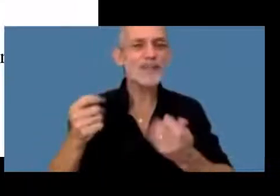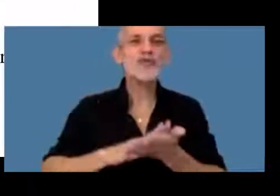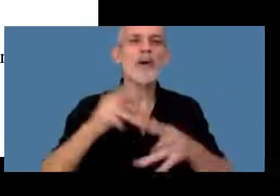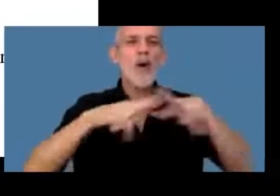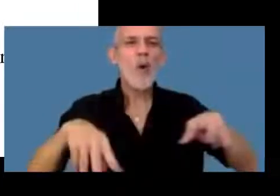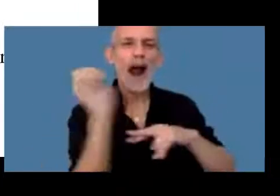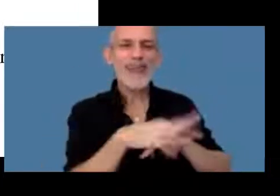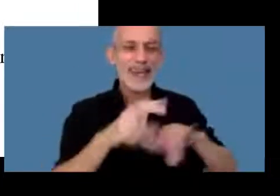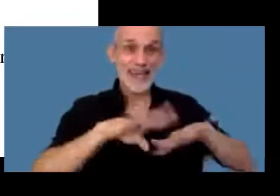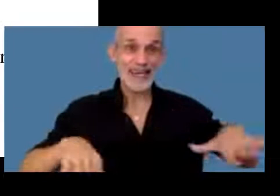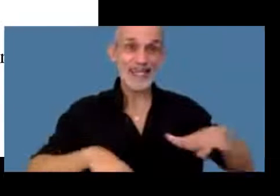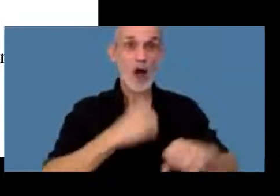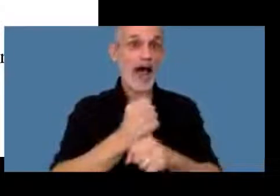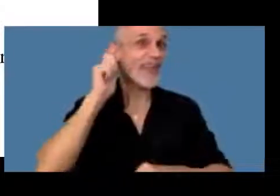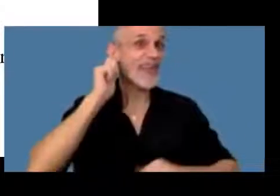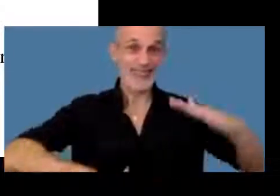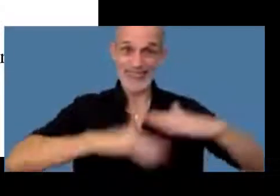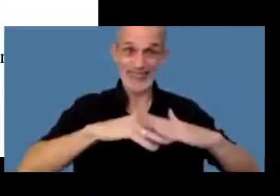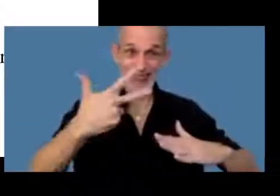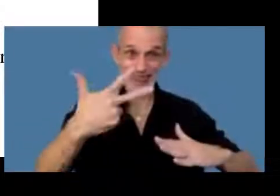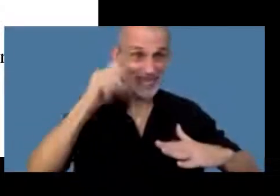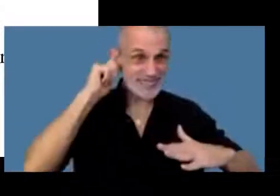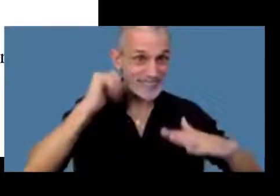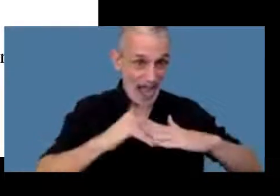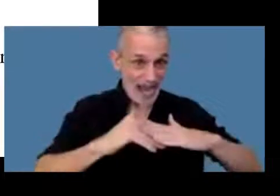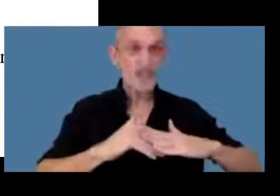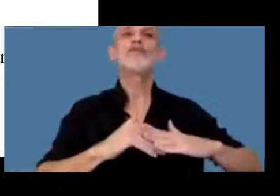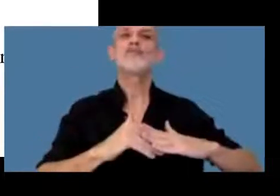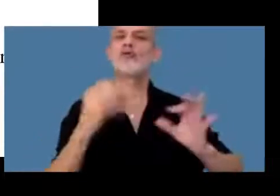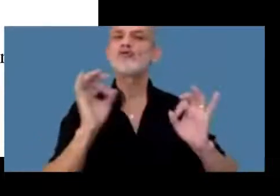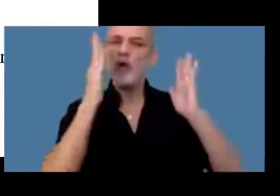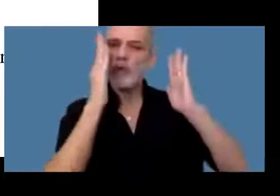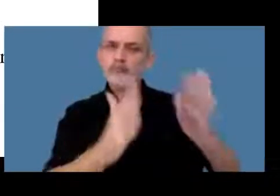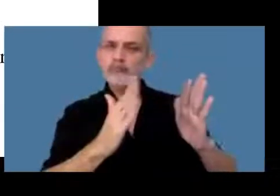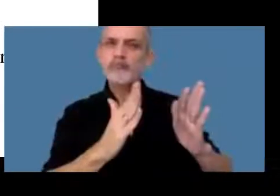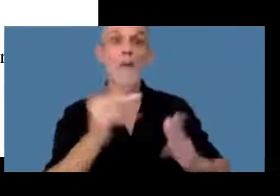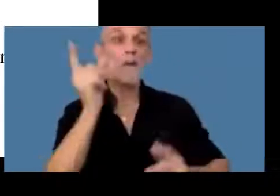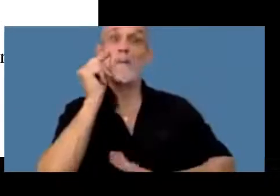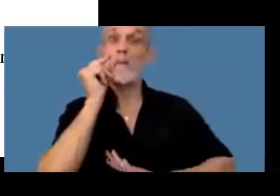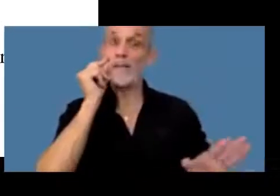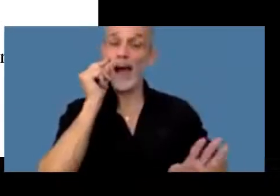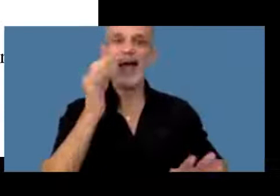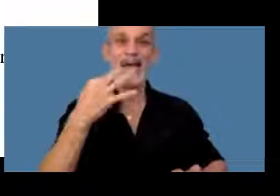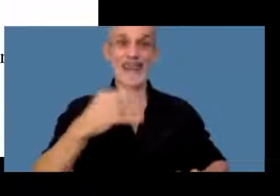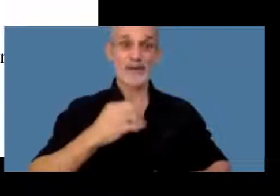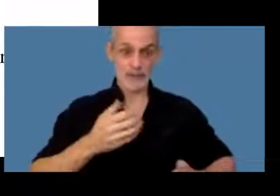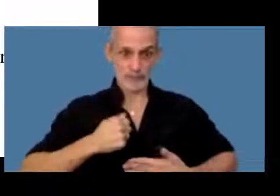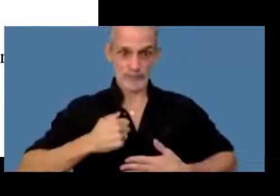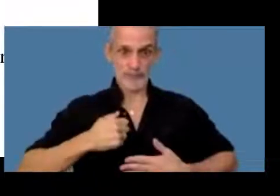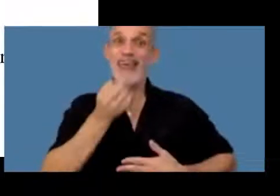niños hasta 3 años solamente corresponden a el padre que los tenga declarados